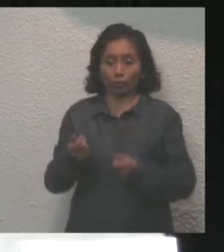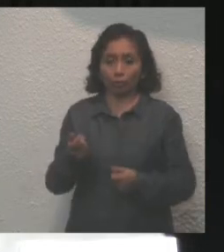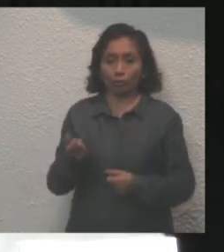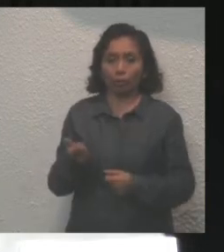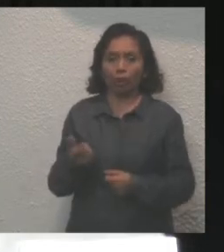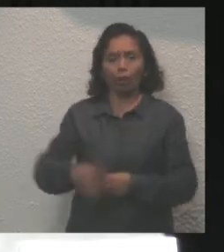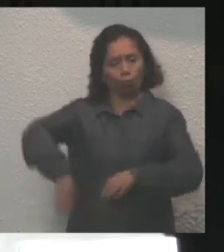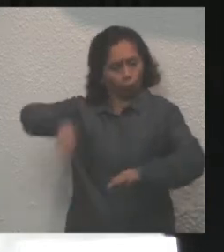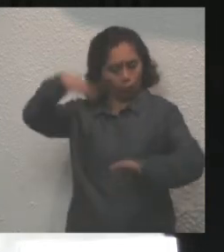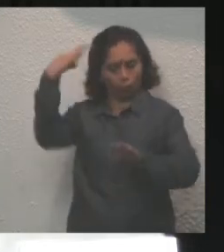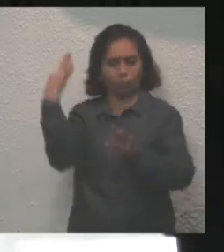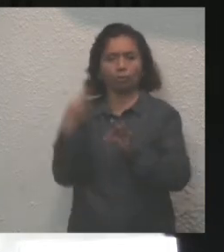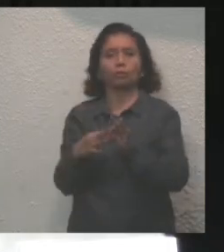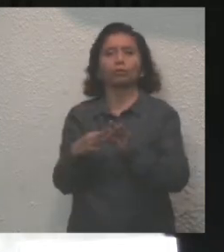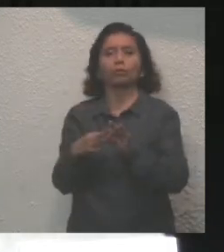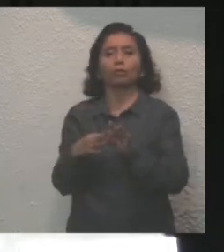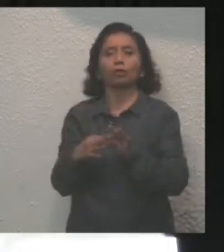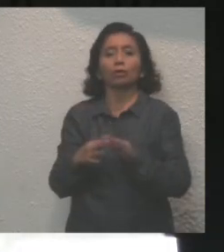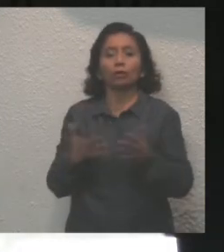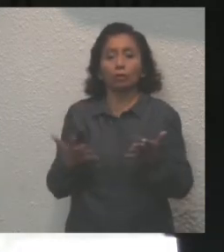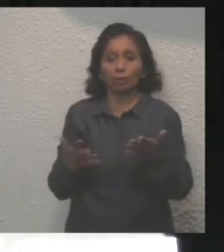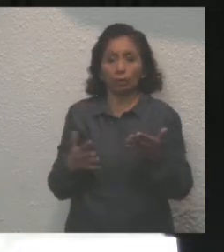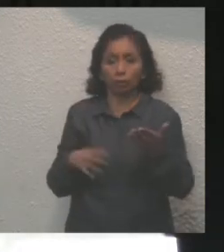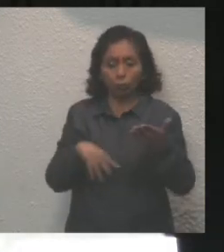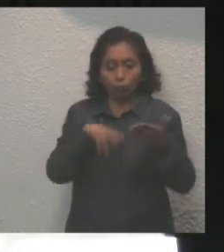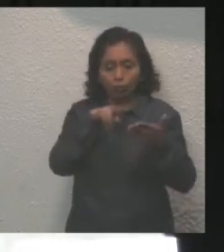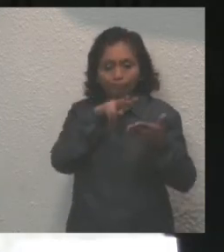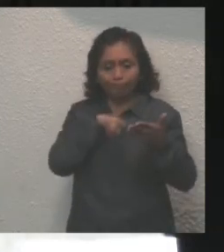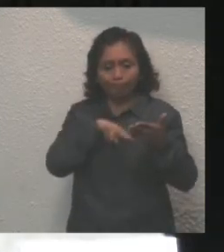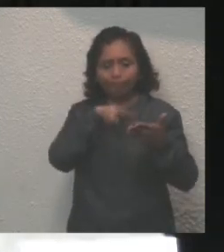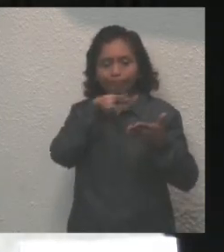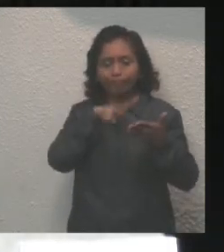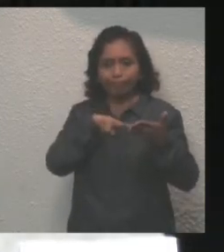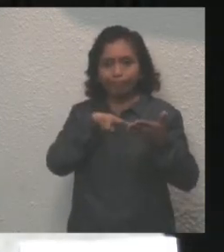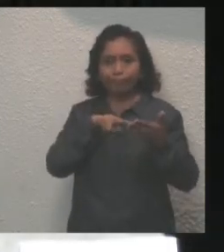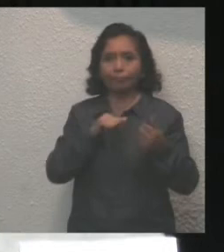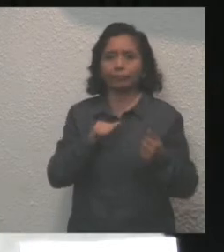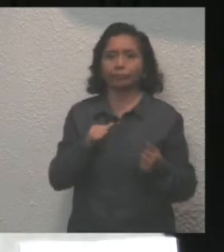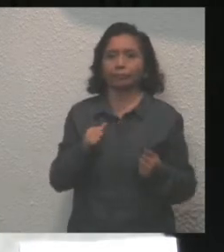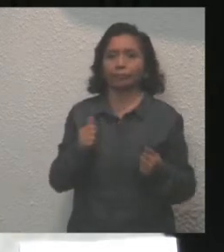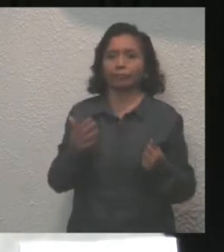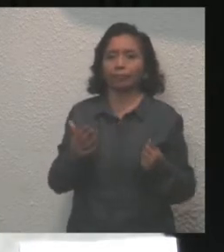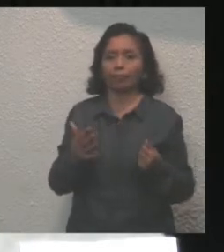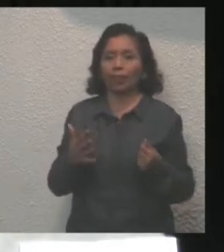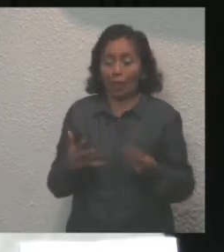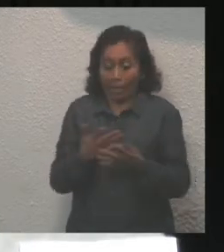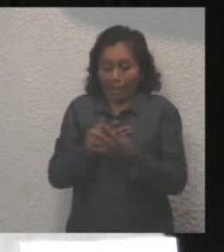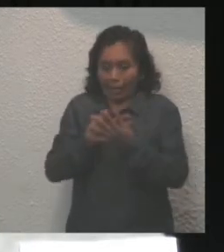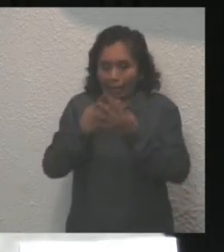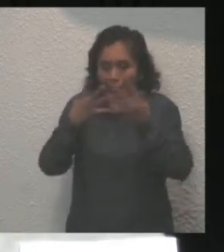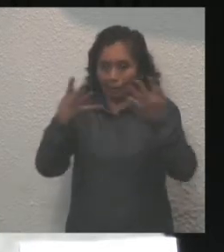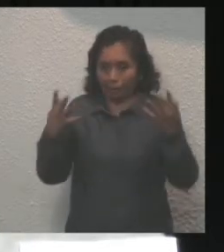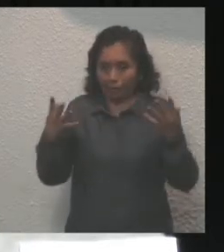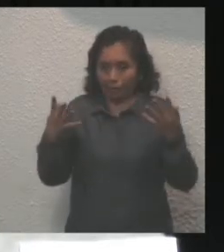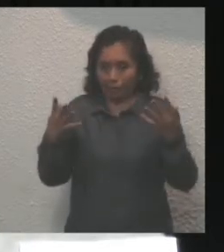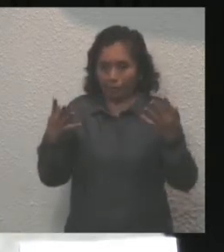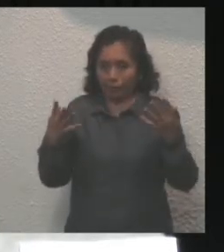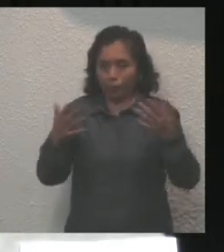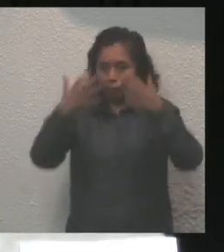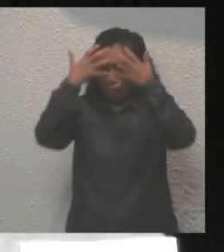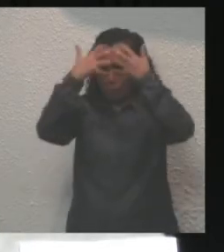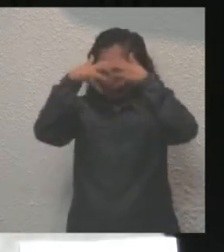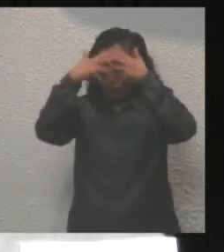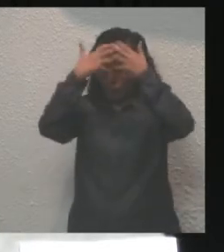la certeza de que seremos persistentes e insistentes en la transparencia durante el